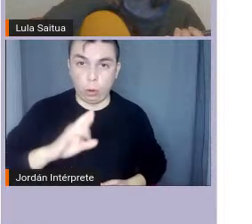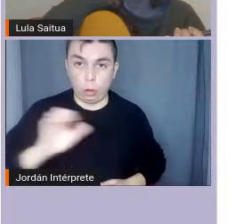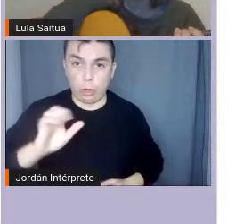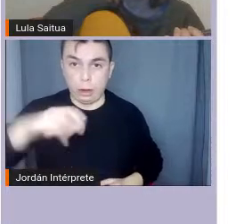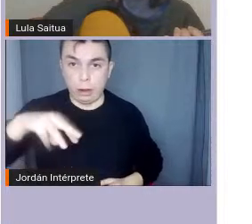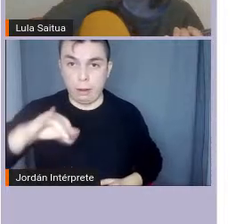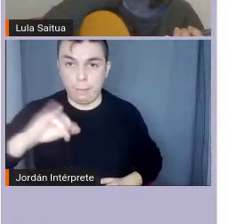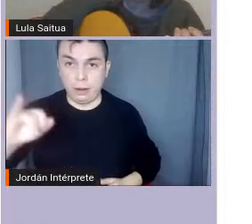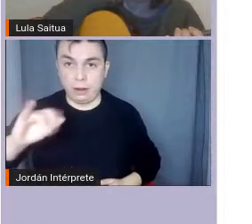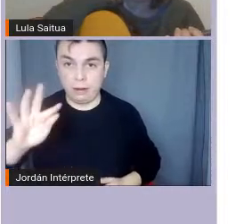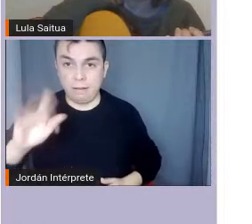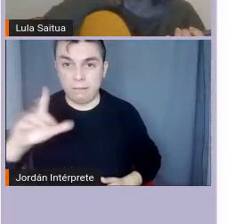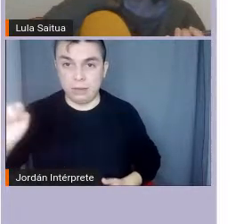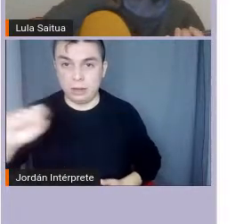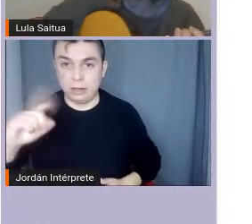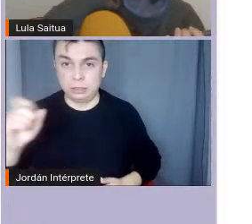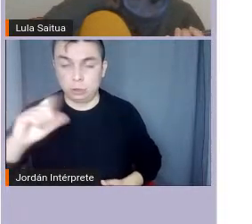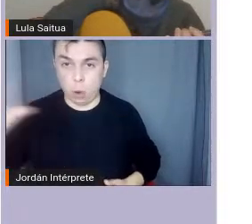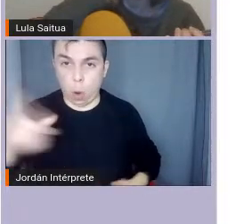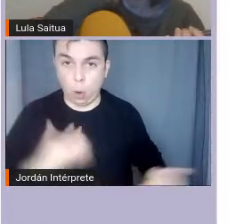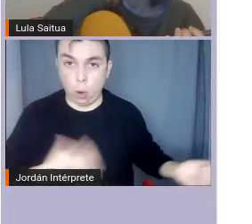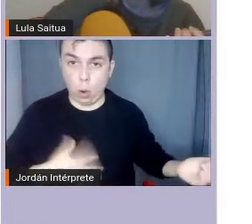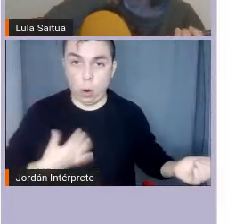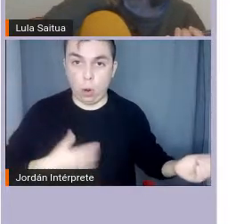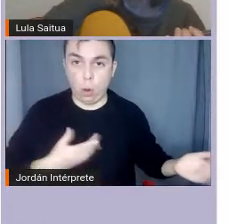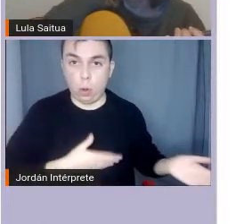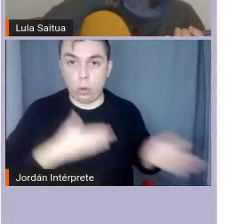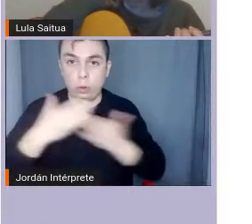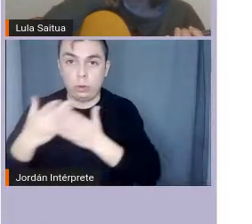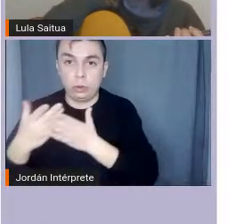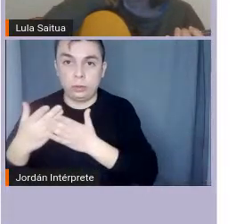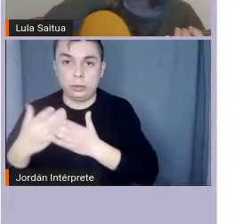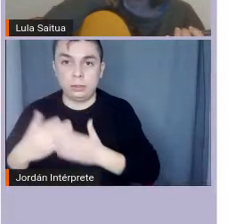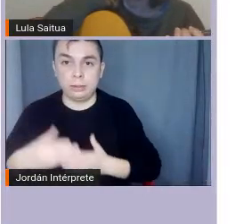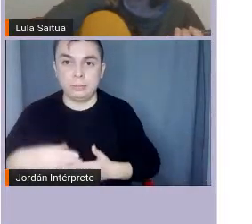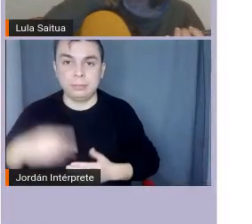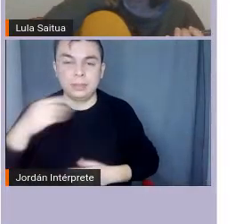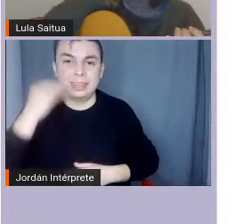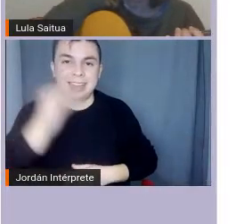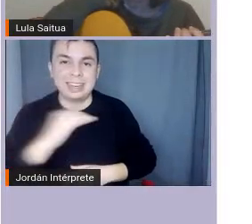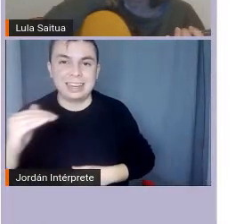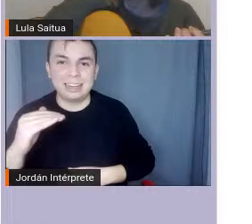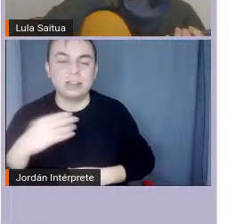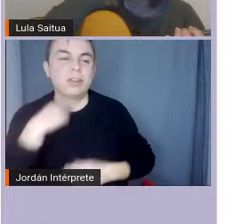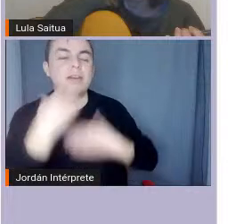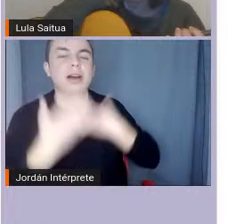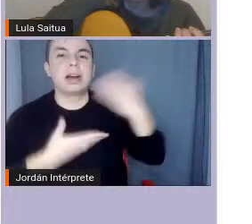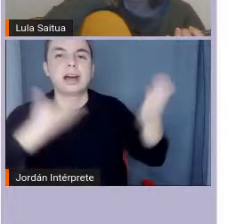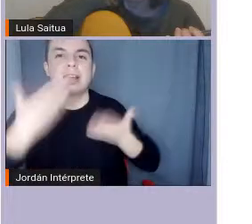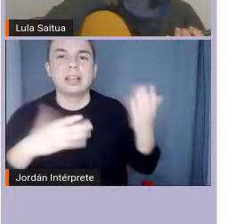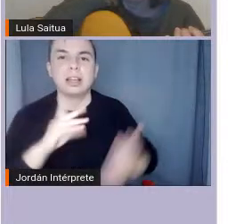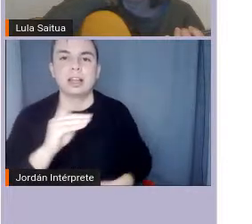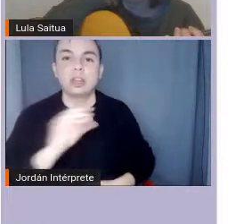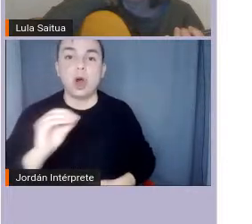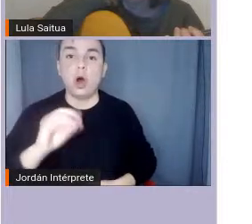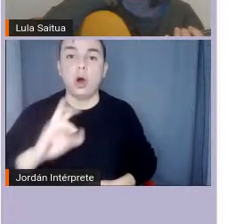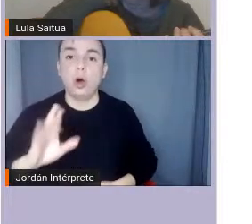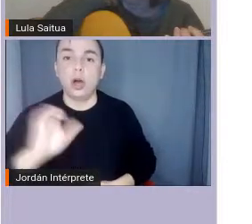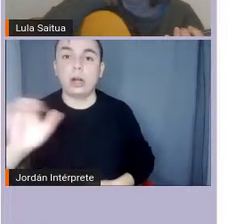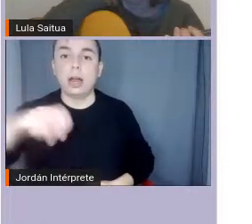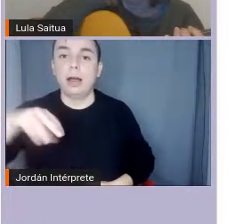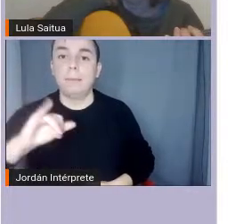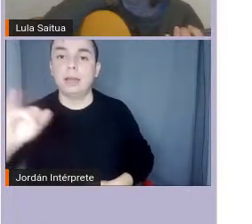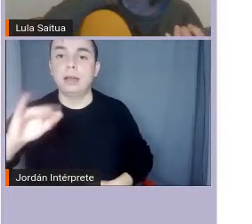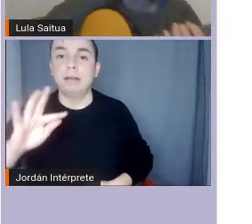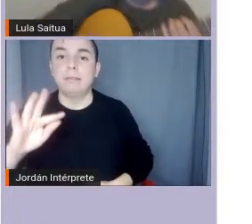niño naturalmente, por supuesto, igual que las mujeres, vamos a cantar do, re, mi, fa, sol, la, si, do.